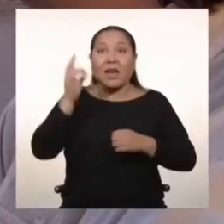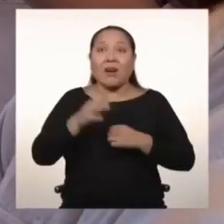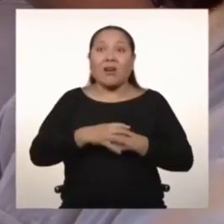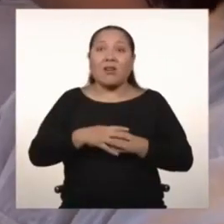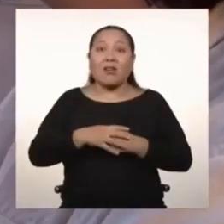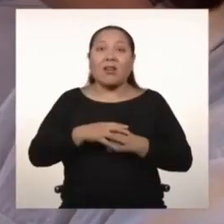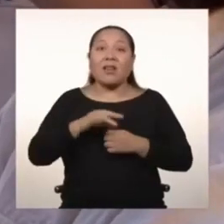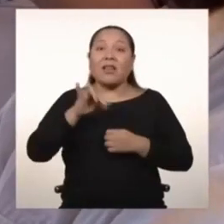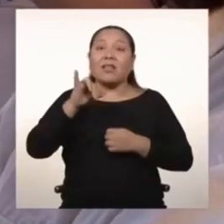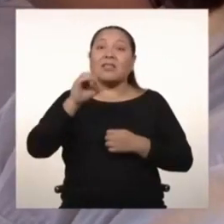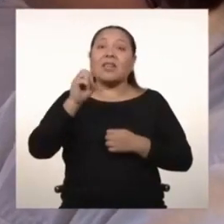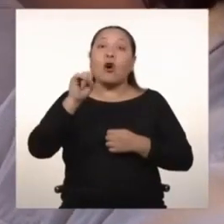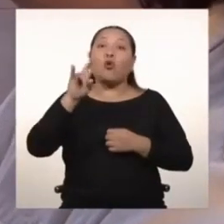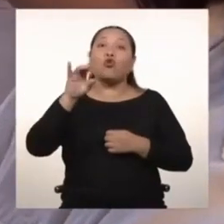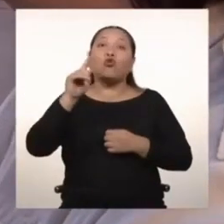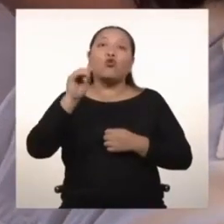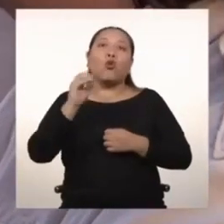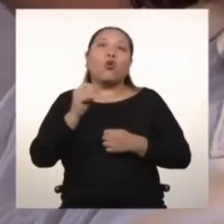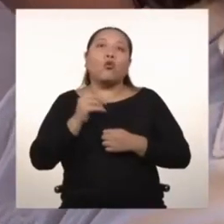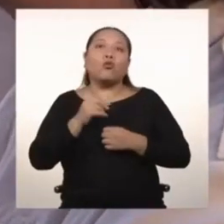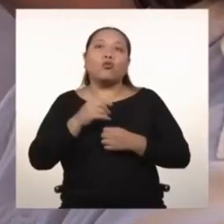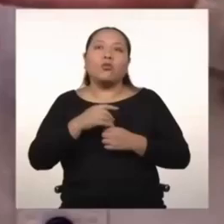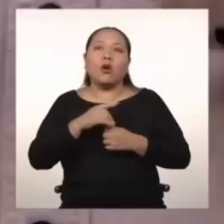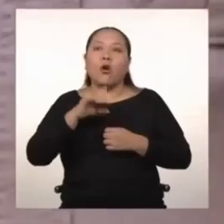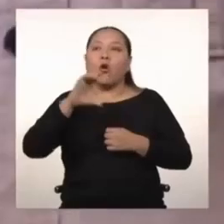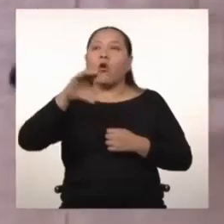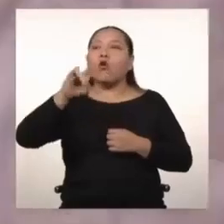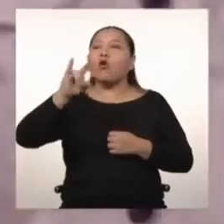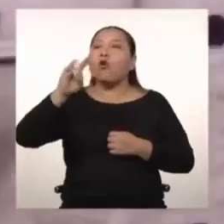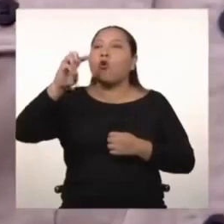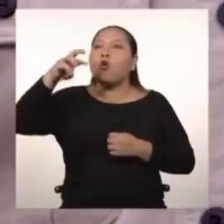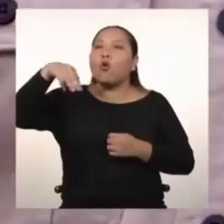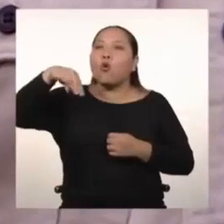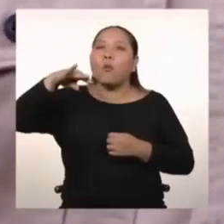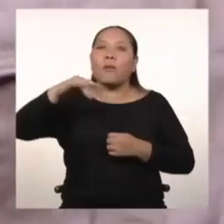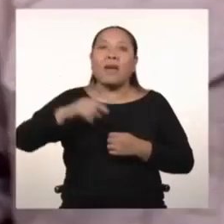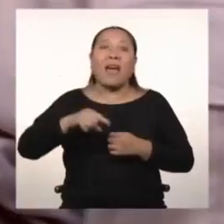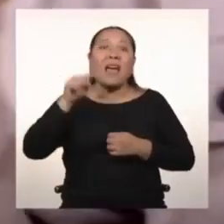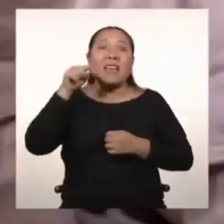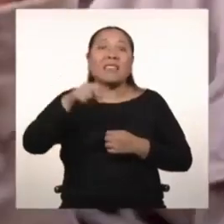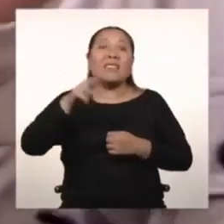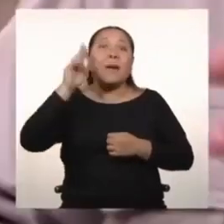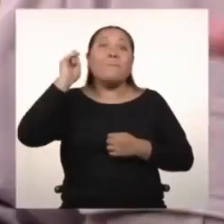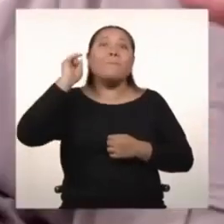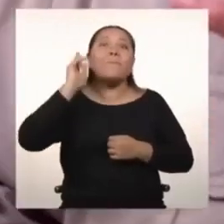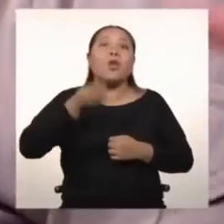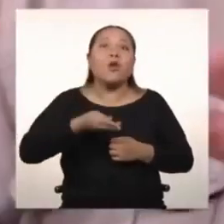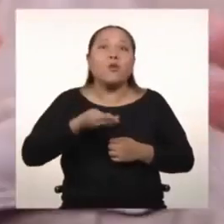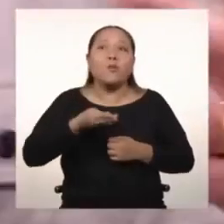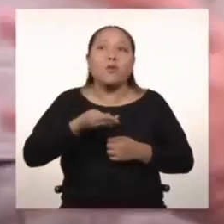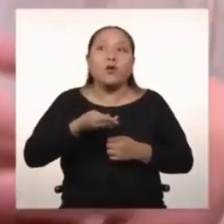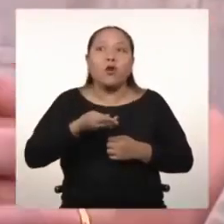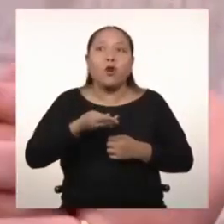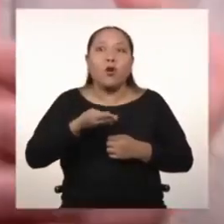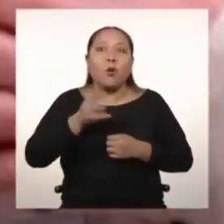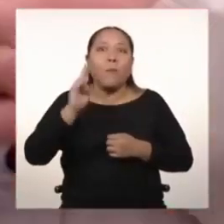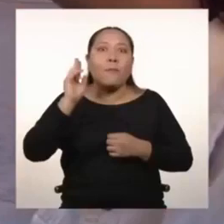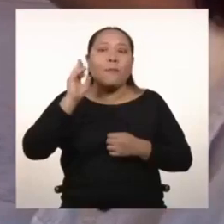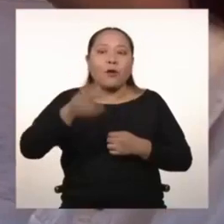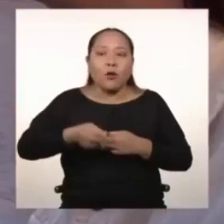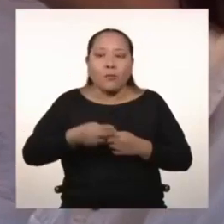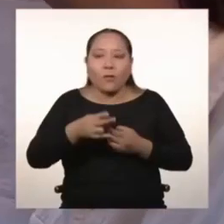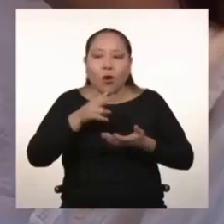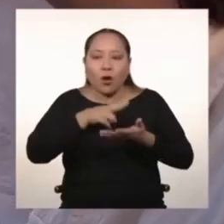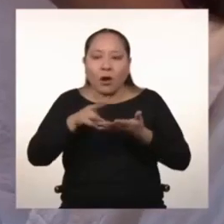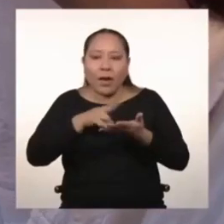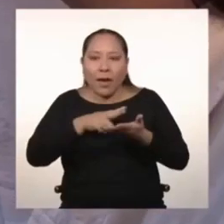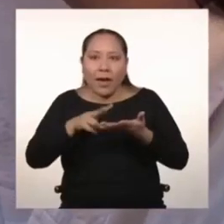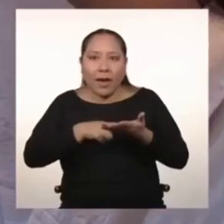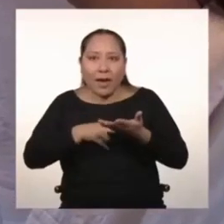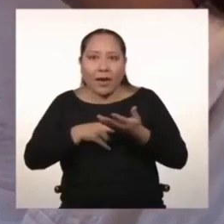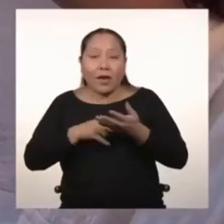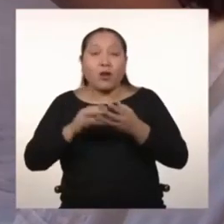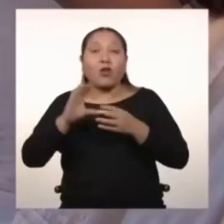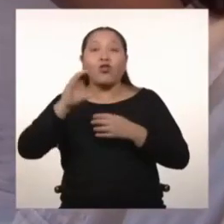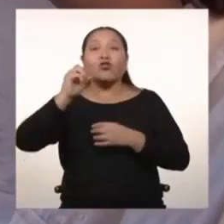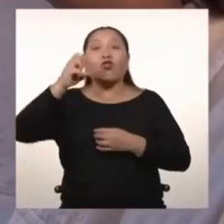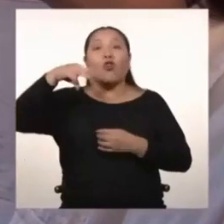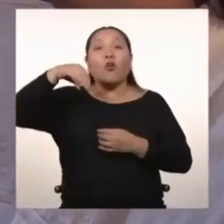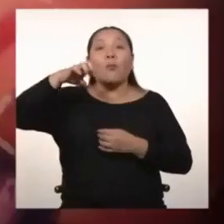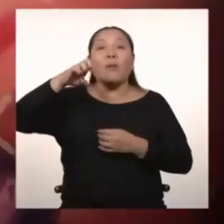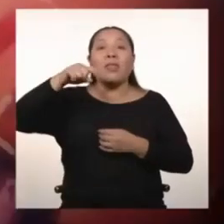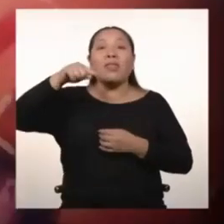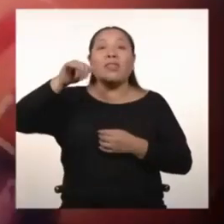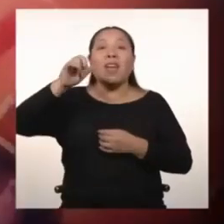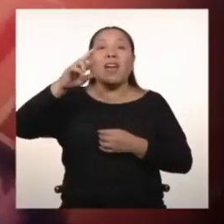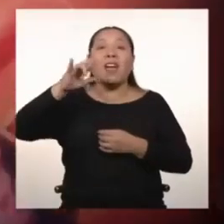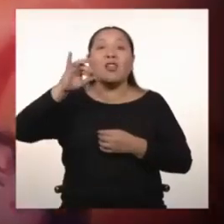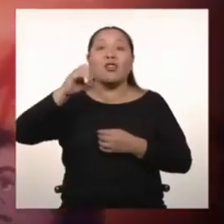el yauto. O el cumbi. Se prohibieron leer. Se prohibieron también, leer los comentarios reales, por ejemplo. Claro, desaparecieron los comentarios